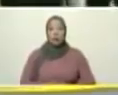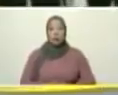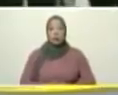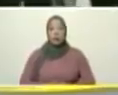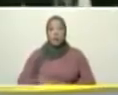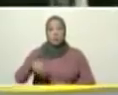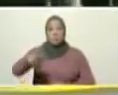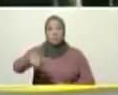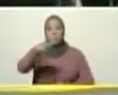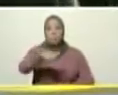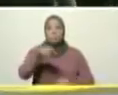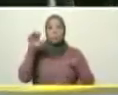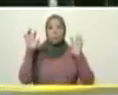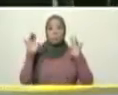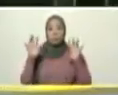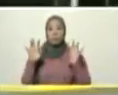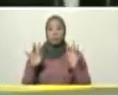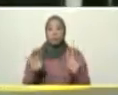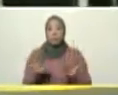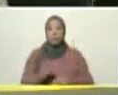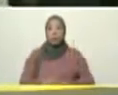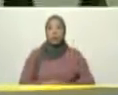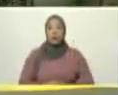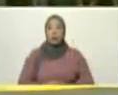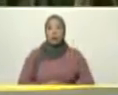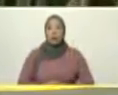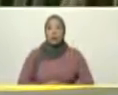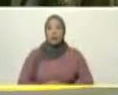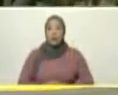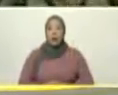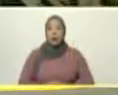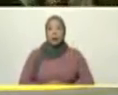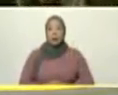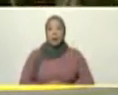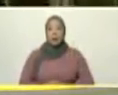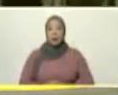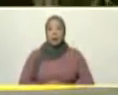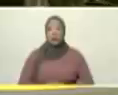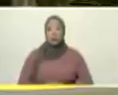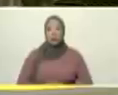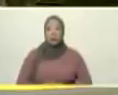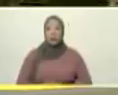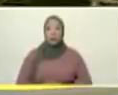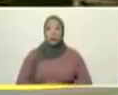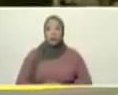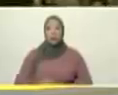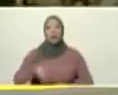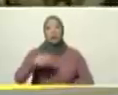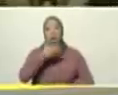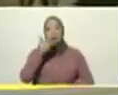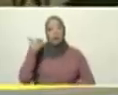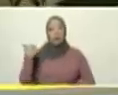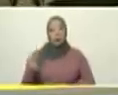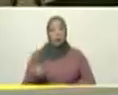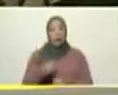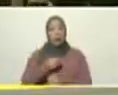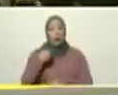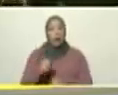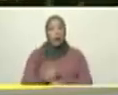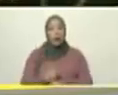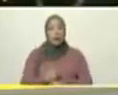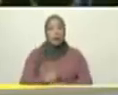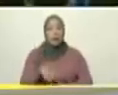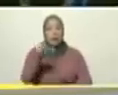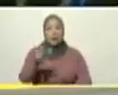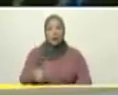Estaba esta parte igualita, llegaron los bandidos, los golpistas, todos complotados. Allí ese azulito tan bonito que han arreglado